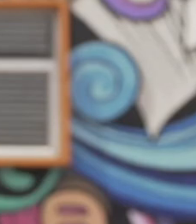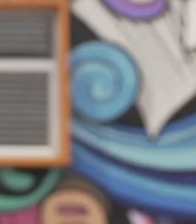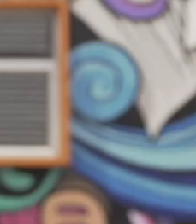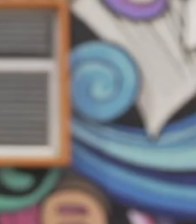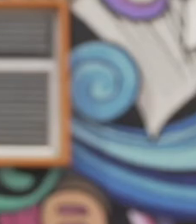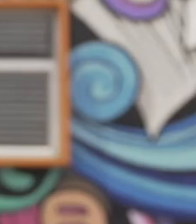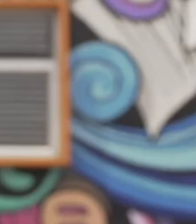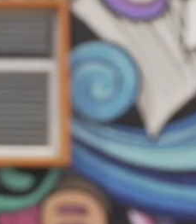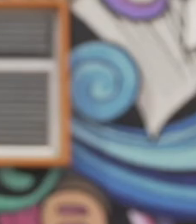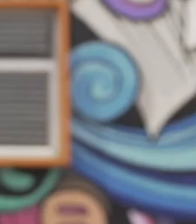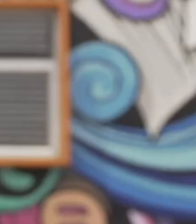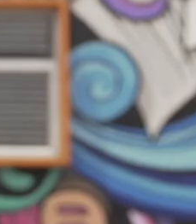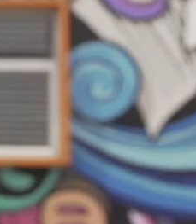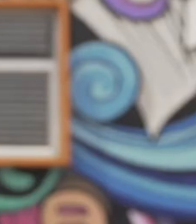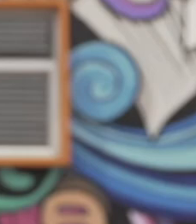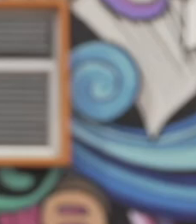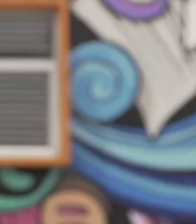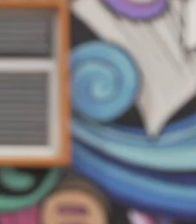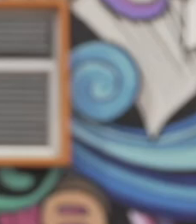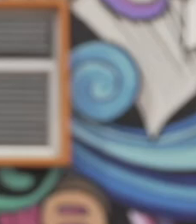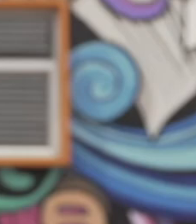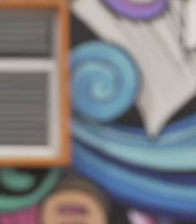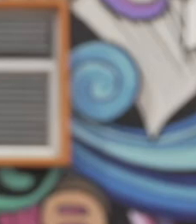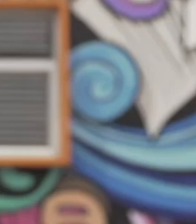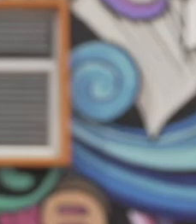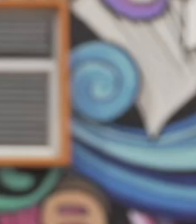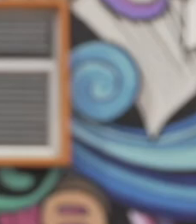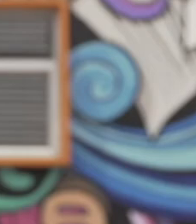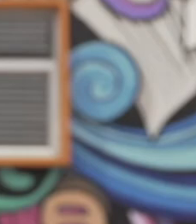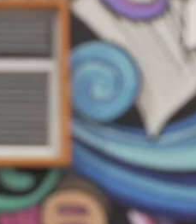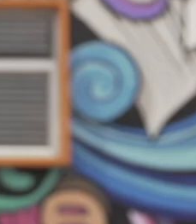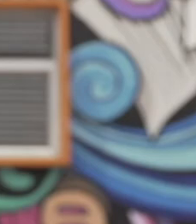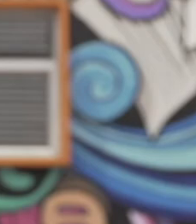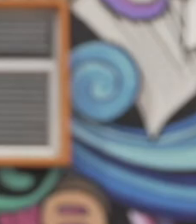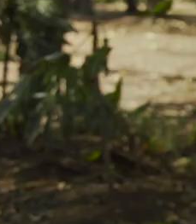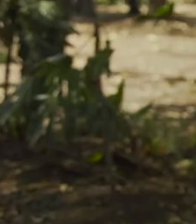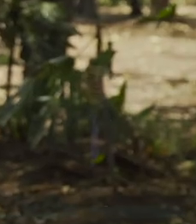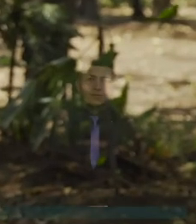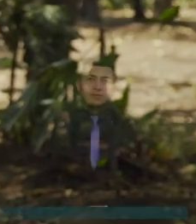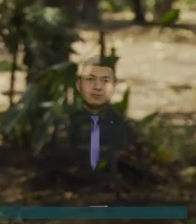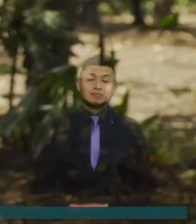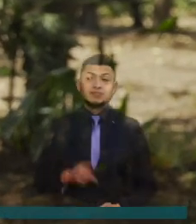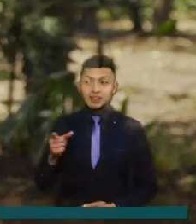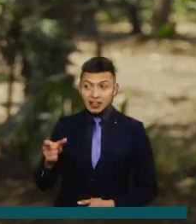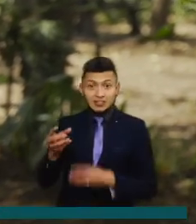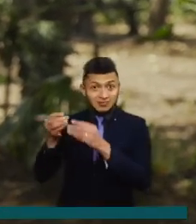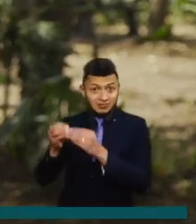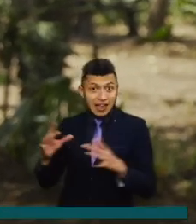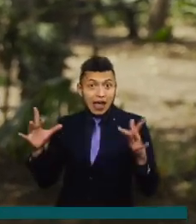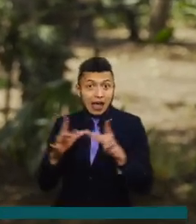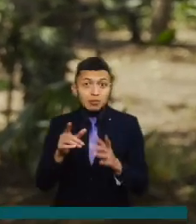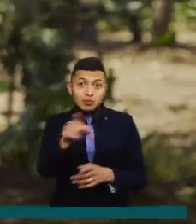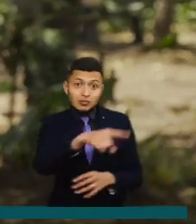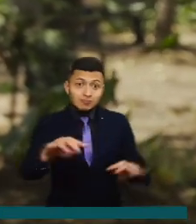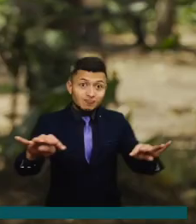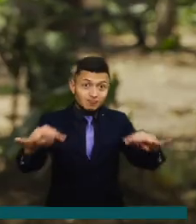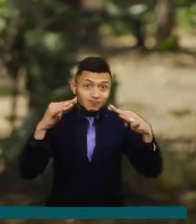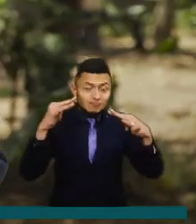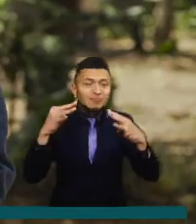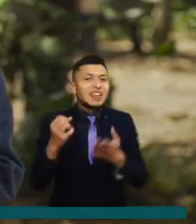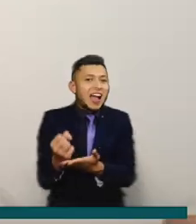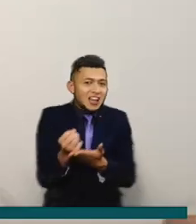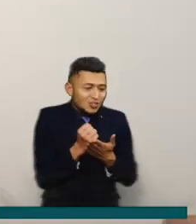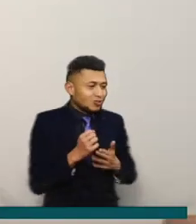pues relacionamos los temas de la ciudadanía, de la participación ciudadana. De esta forma son ustedes los televidentes quienes